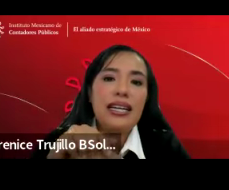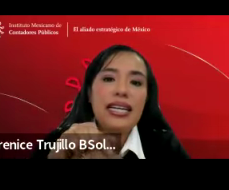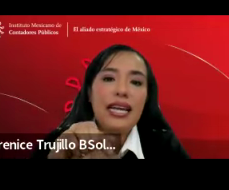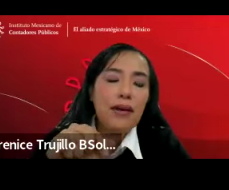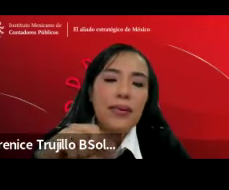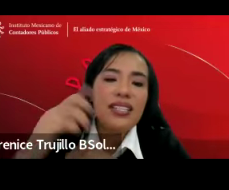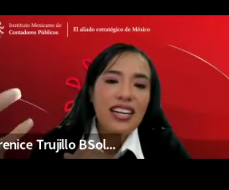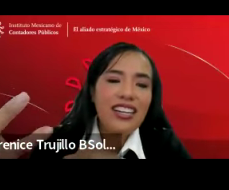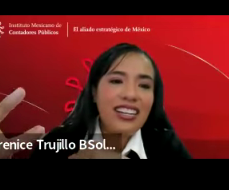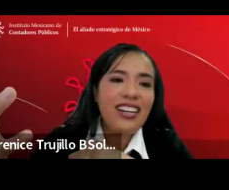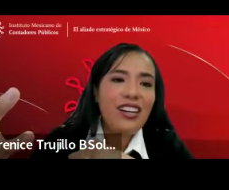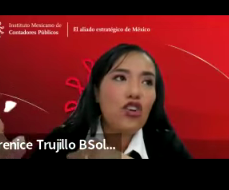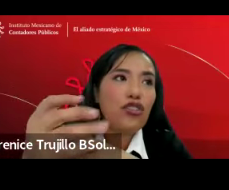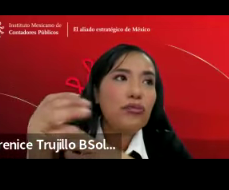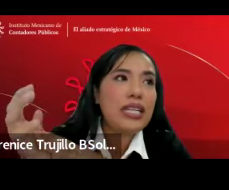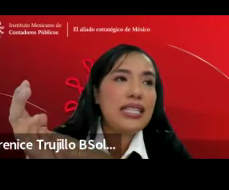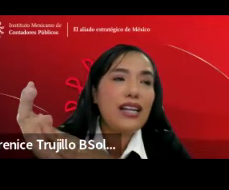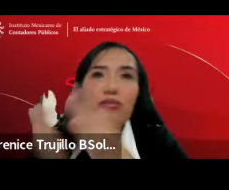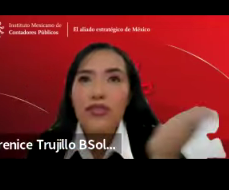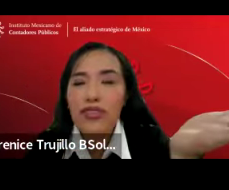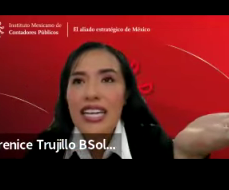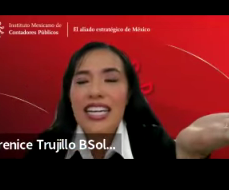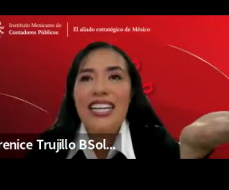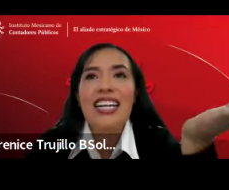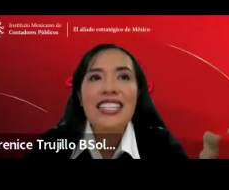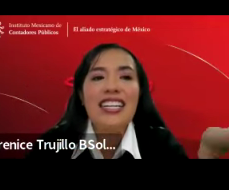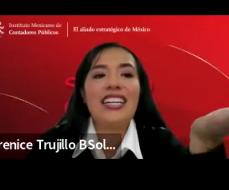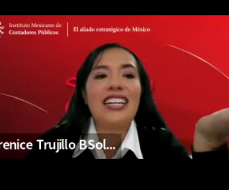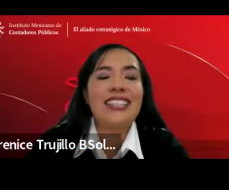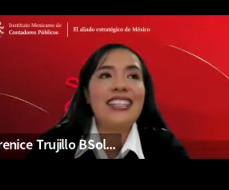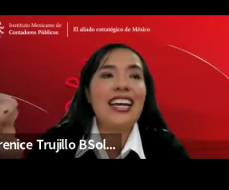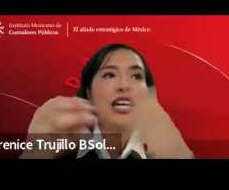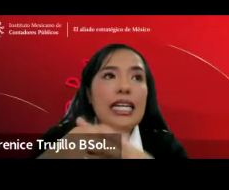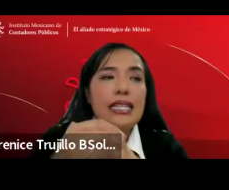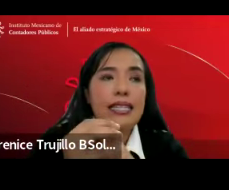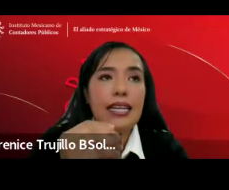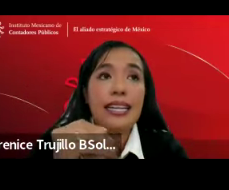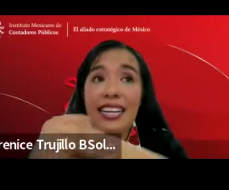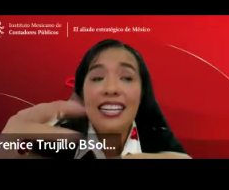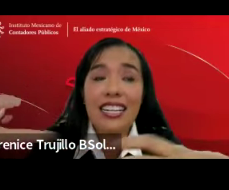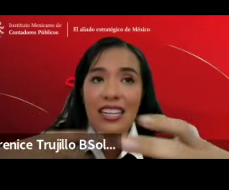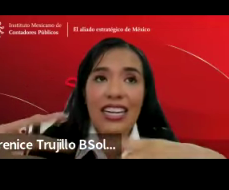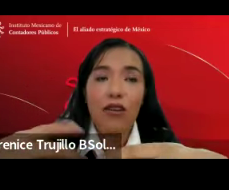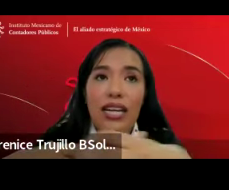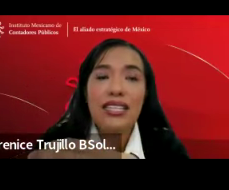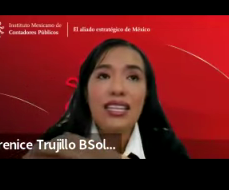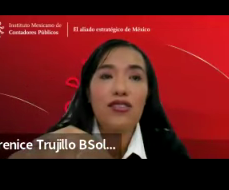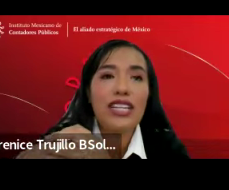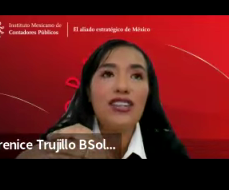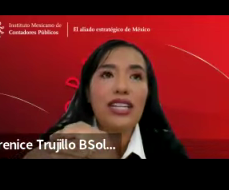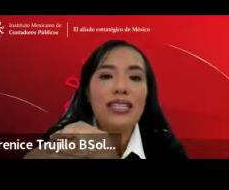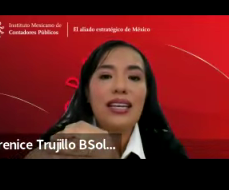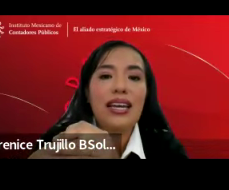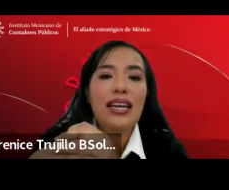pasada, ¿qué va a pasar con mis alumnos que quieren hacer que quieren recaudar